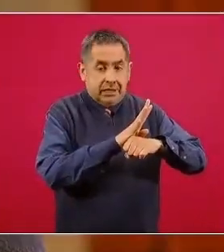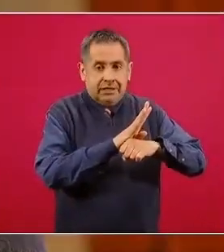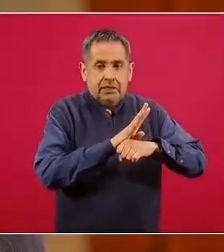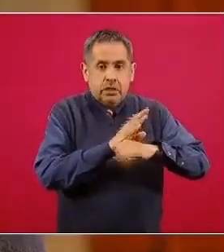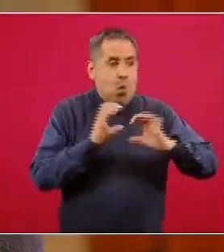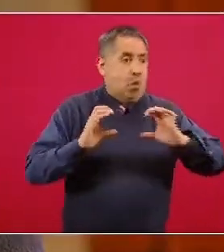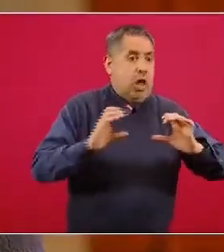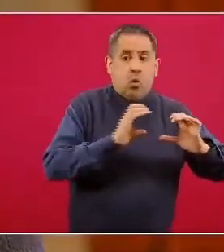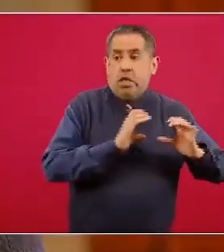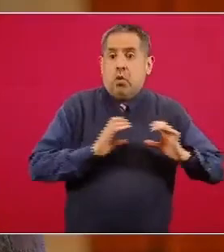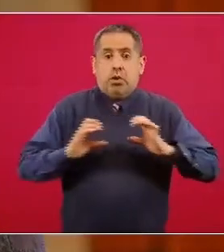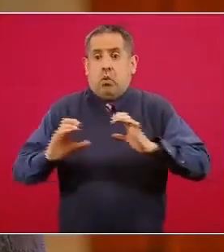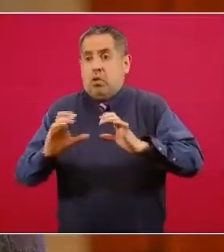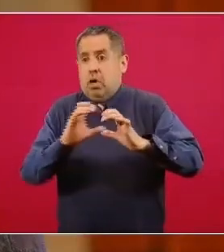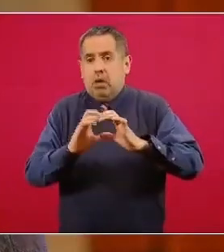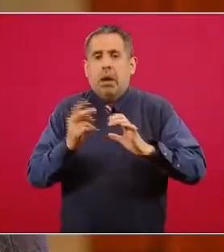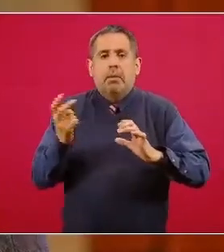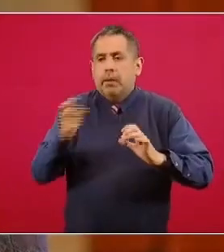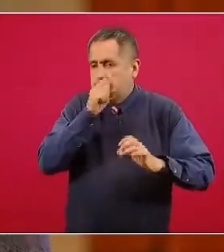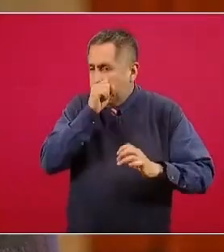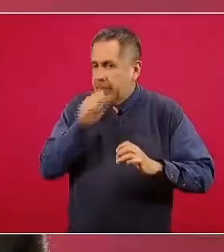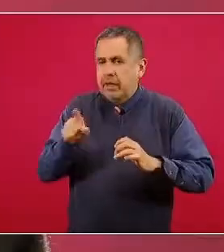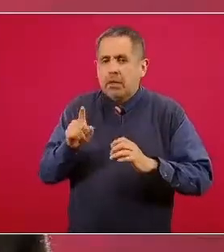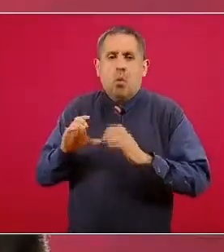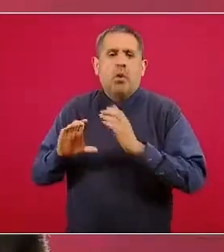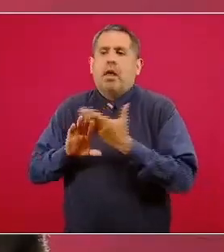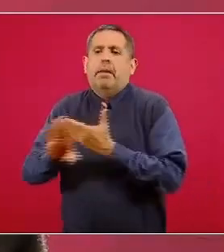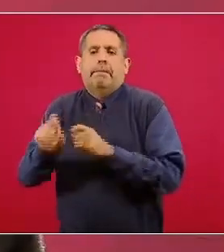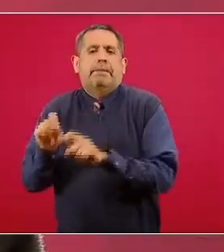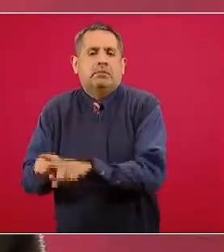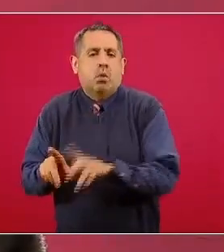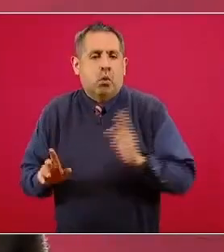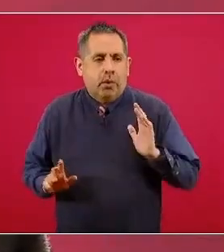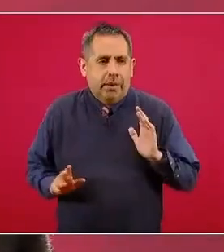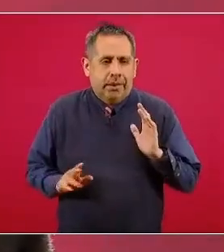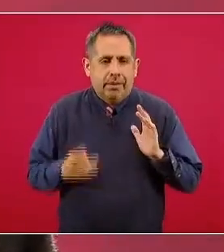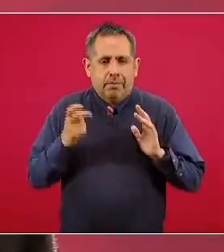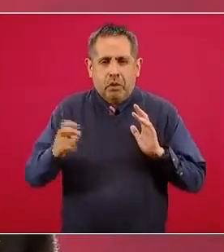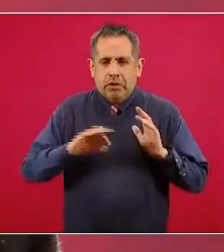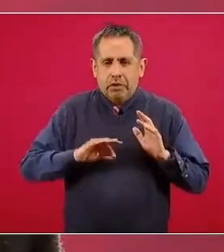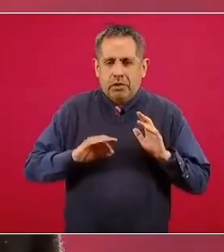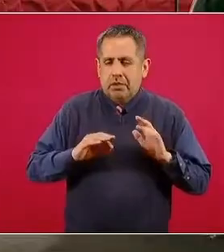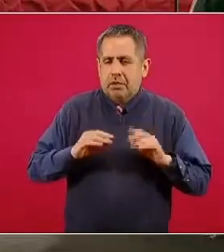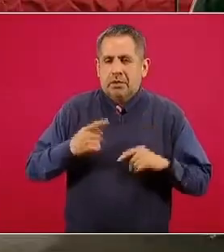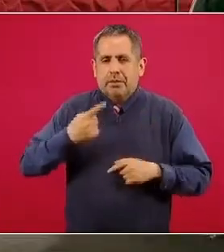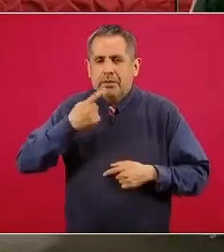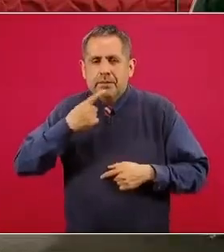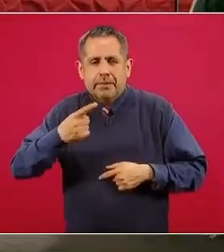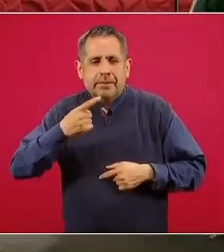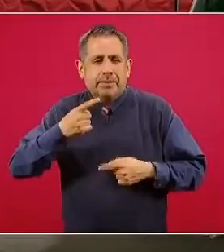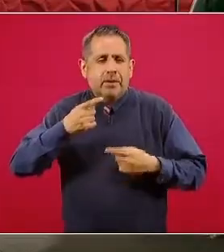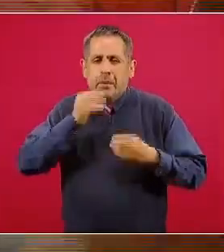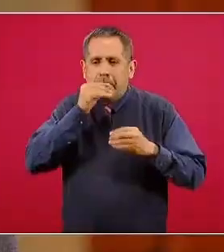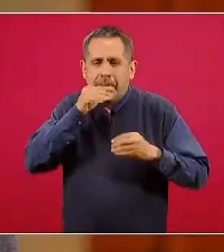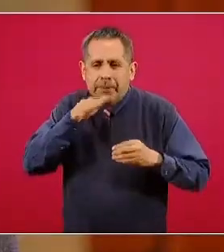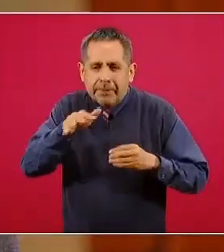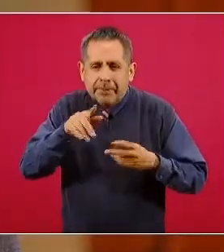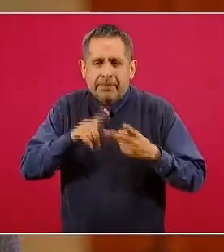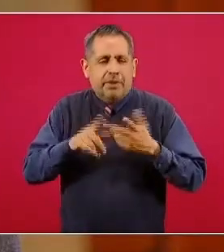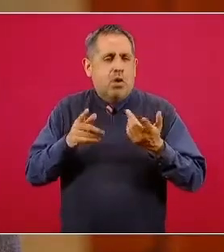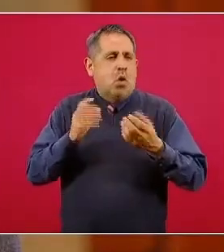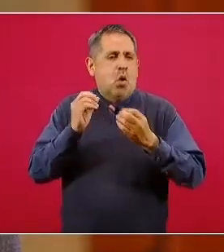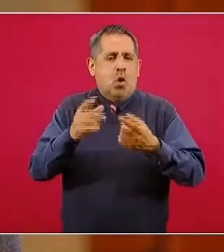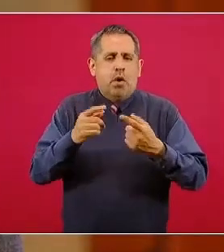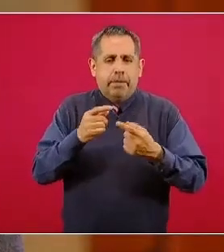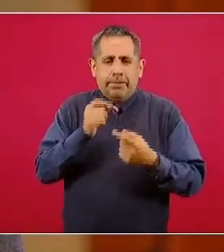sur coincidió con la temporada de influenza, y dado que el mecanismo de transmisión es el mismo, a través de